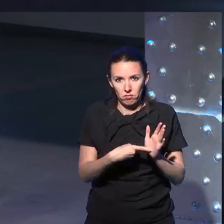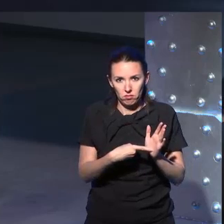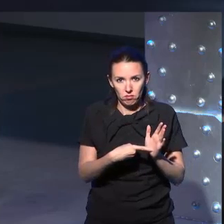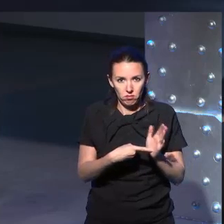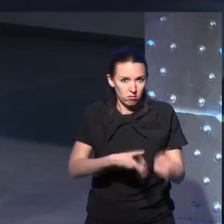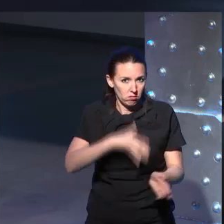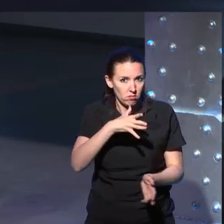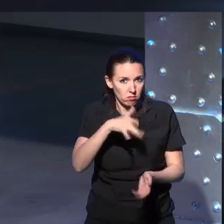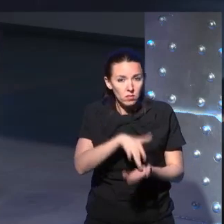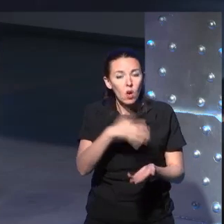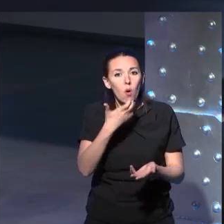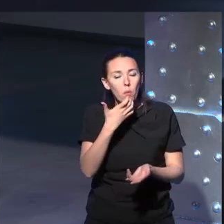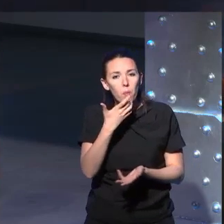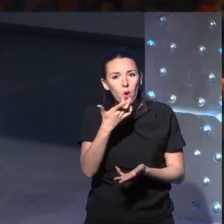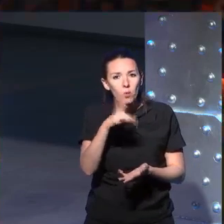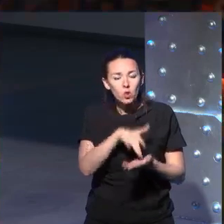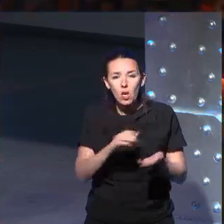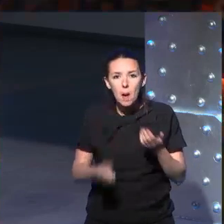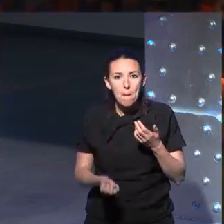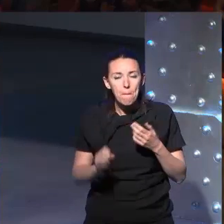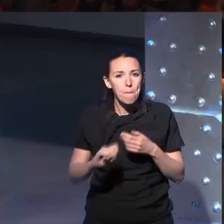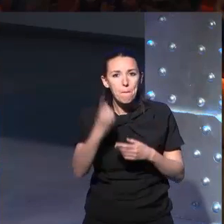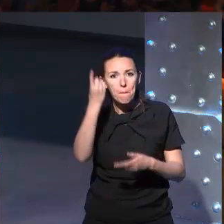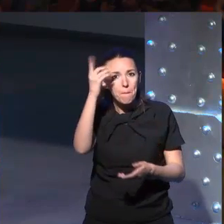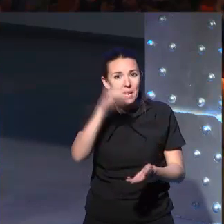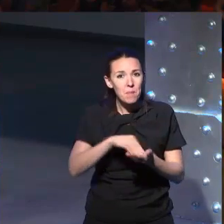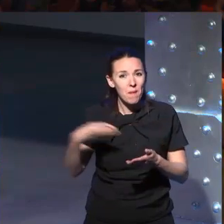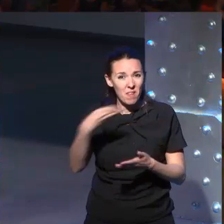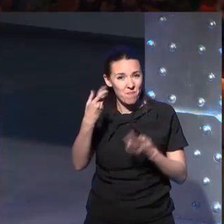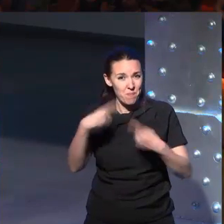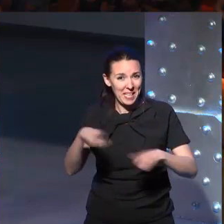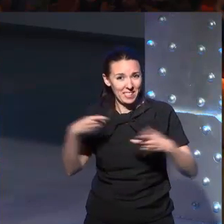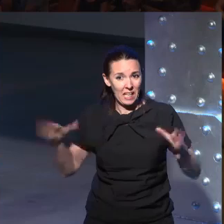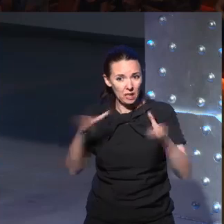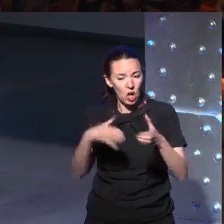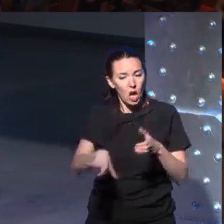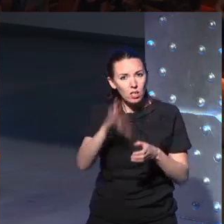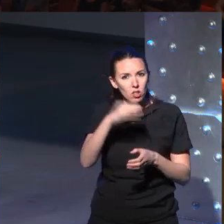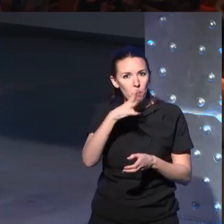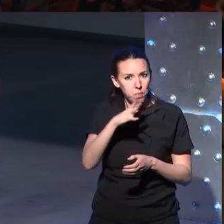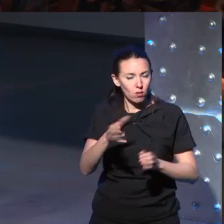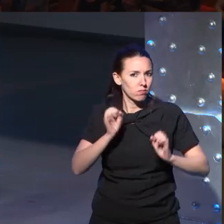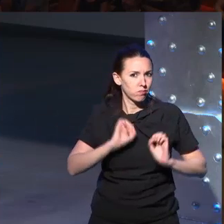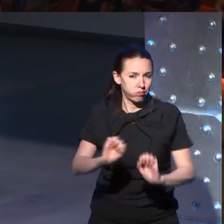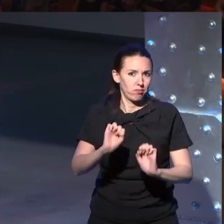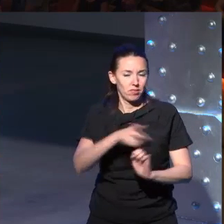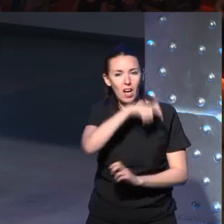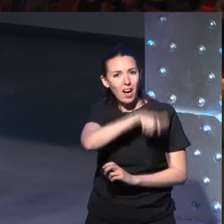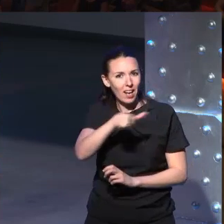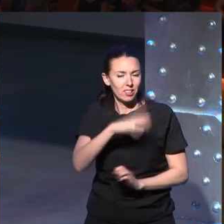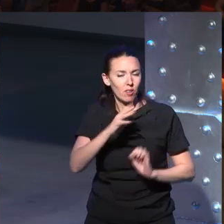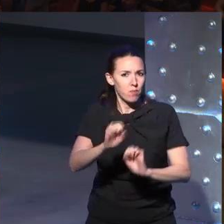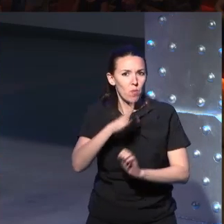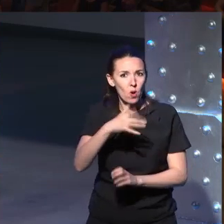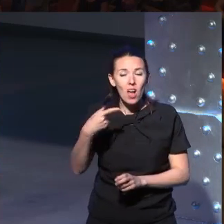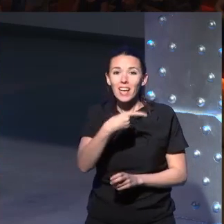deliciosas. Pero, por ejemplo, cuando aparece por primera vez los Beatles, sí entiendo por qué lo rechaza la gente. Resulta